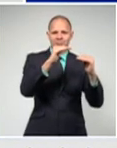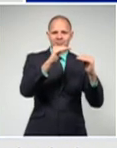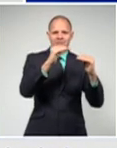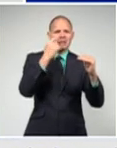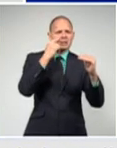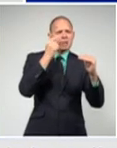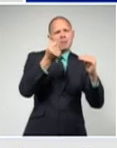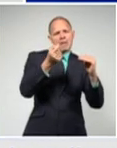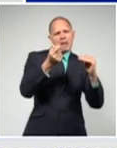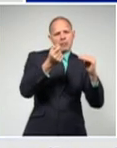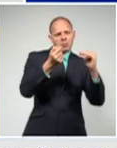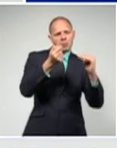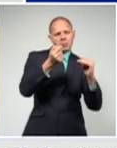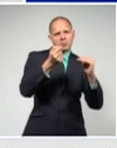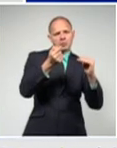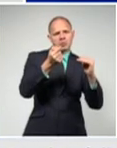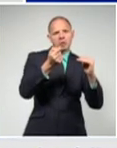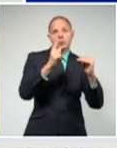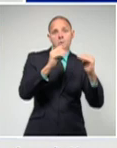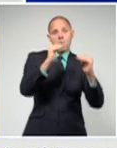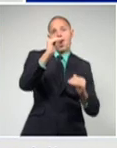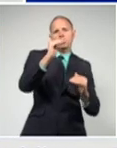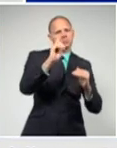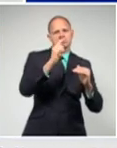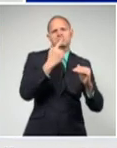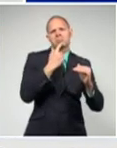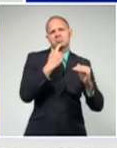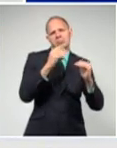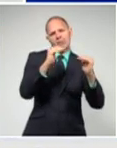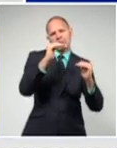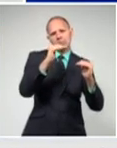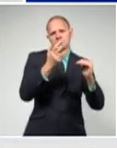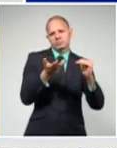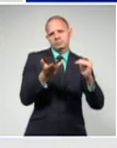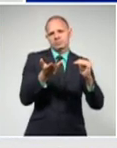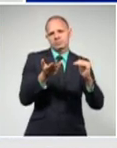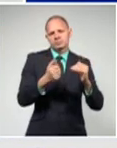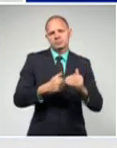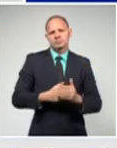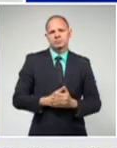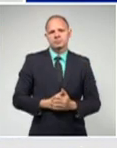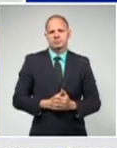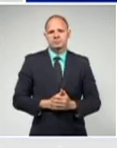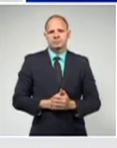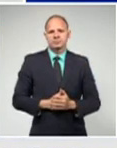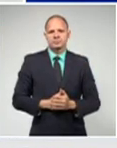de casos autóctonos que estamos teniendo en nuestro país.